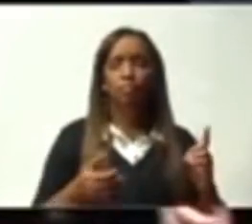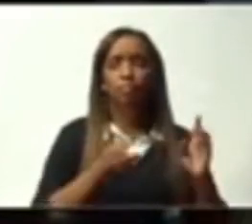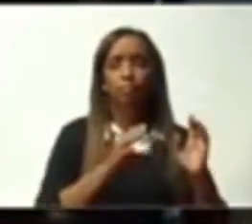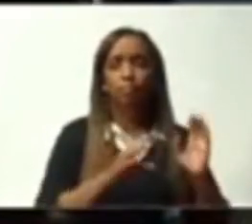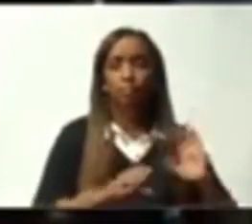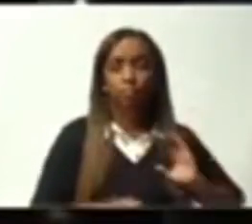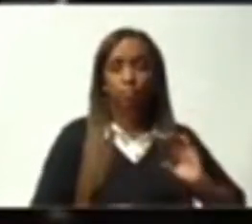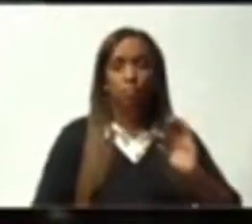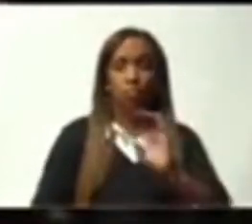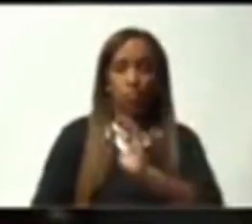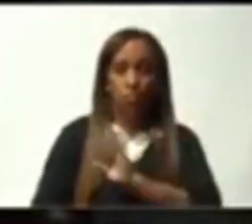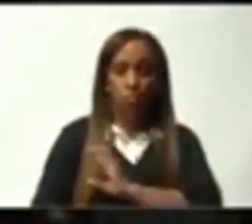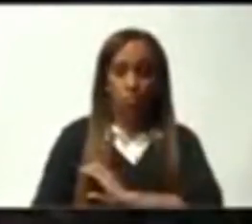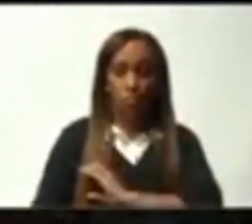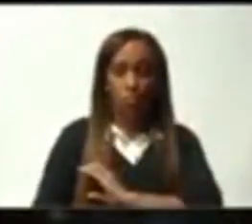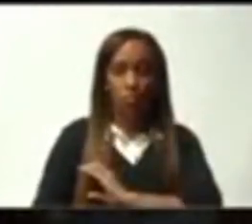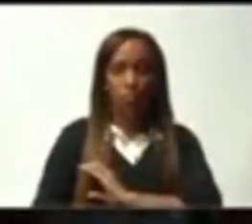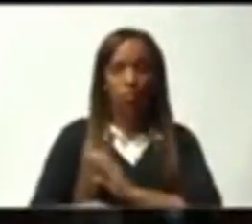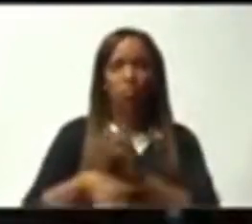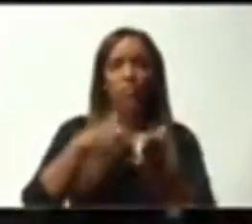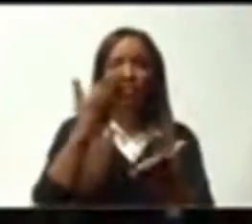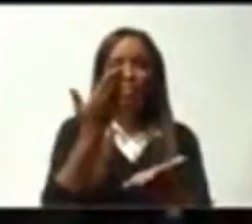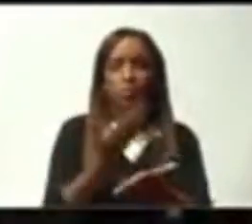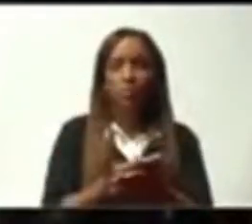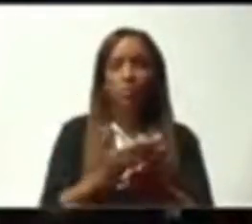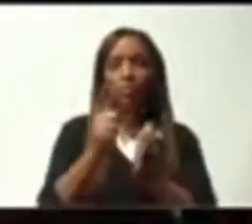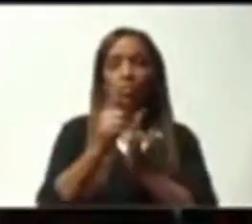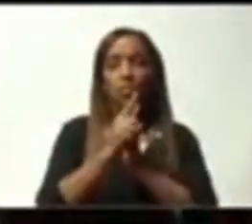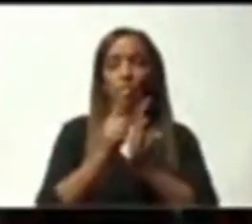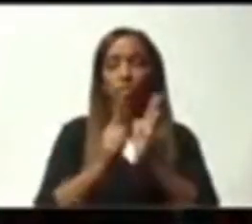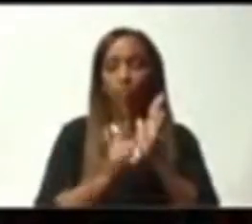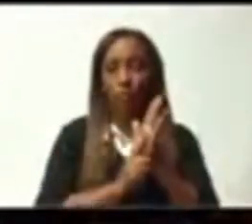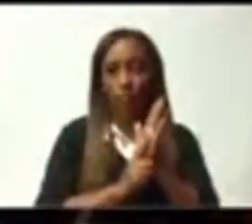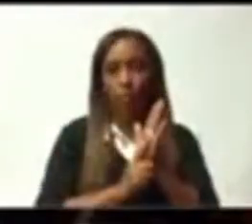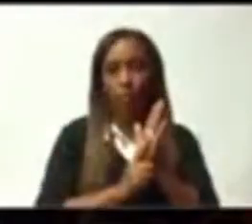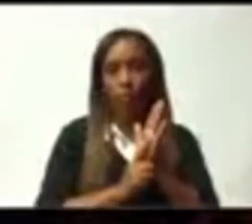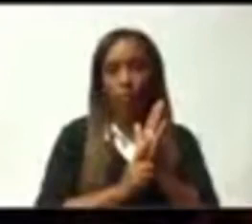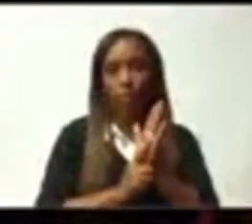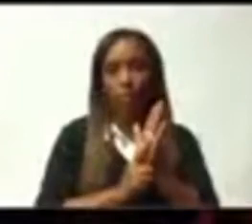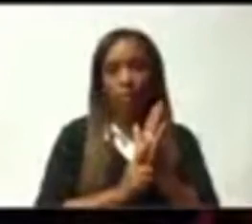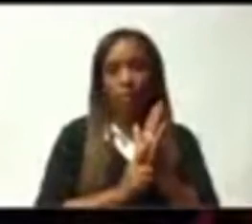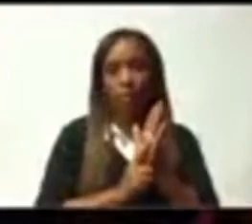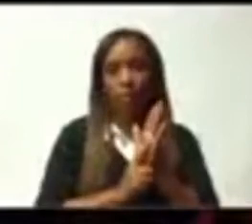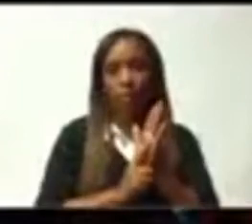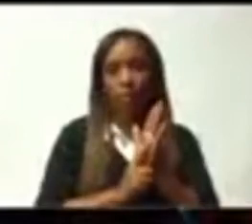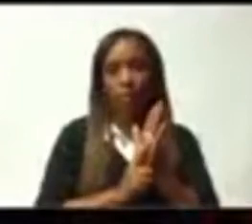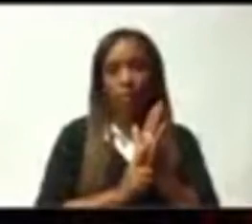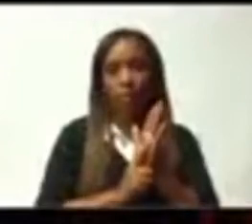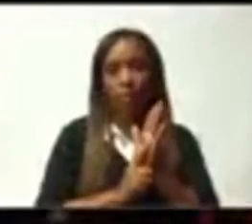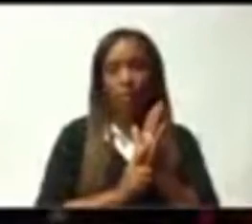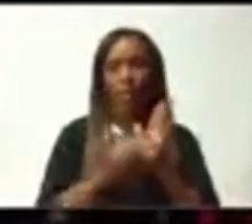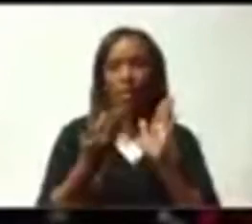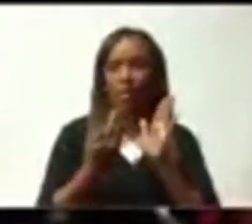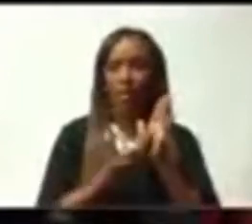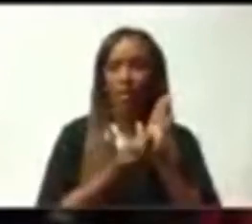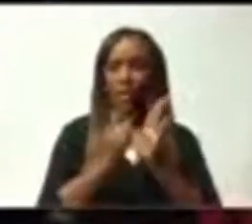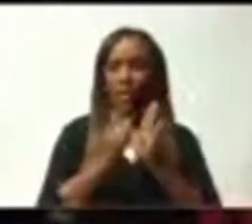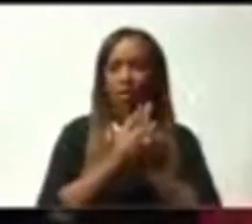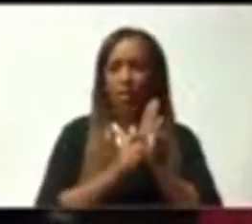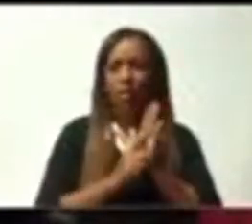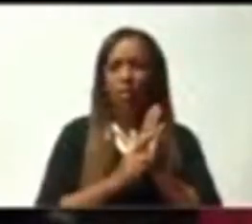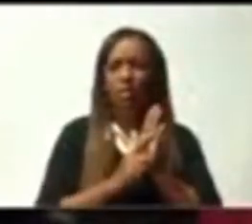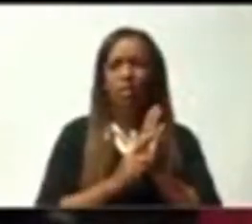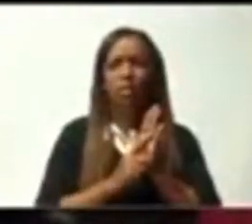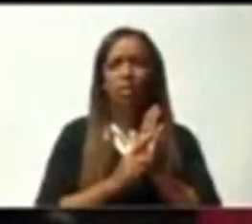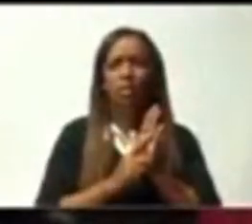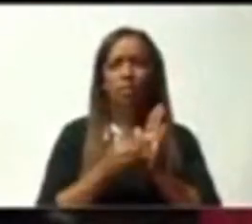es una ley que agrega valor. Aprobar resoluciones pidiendo al presidente,